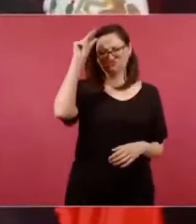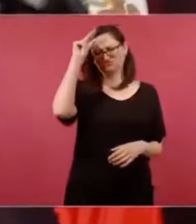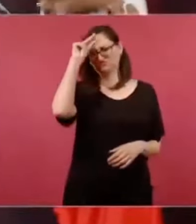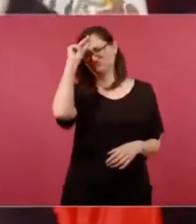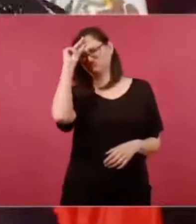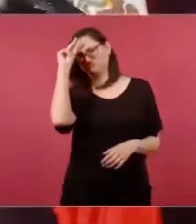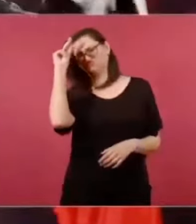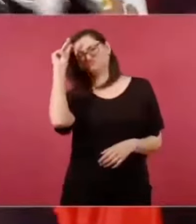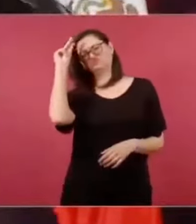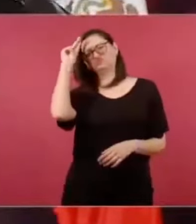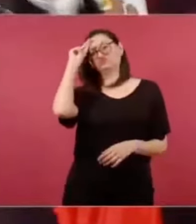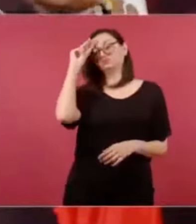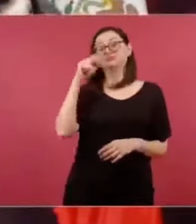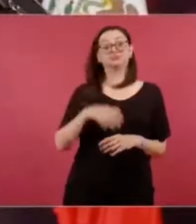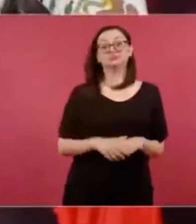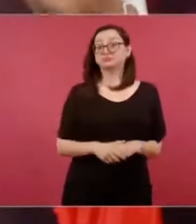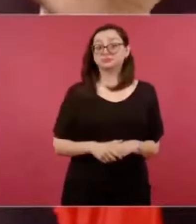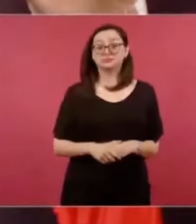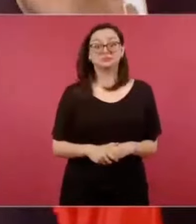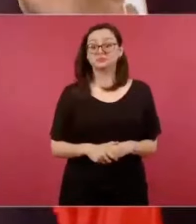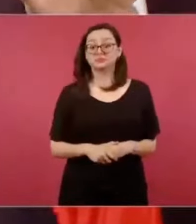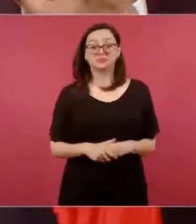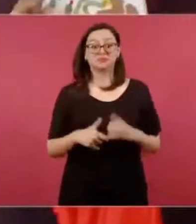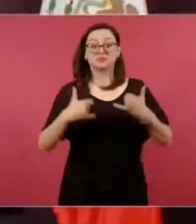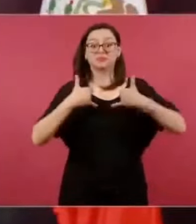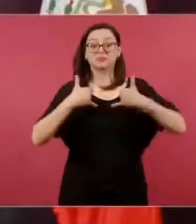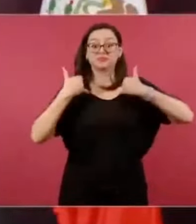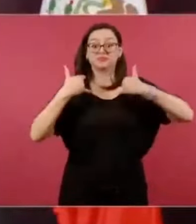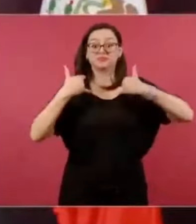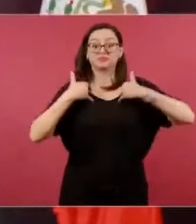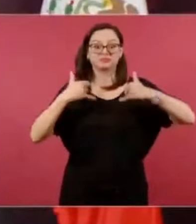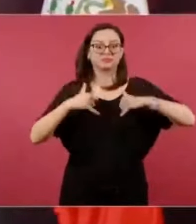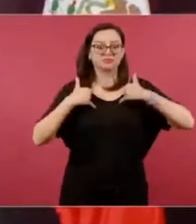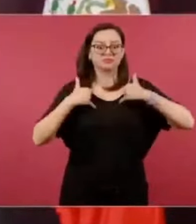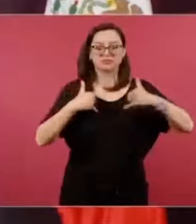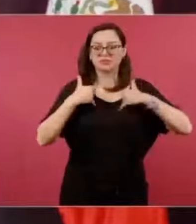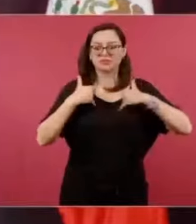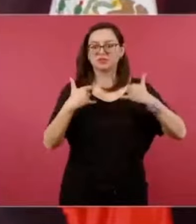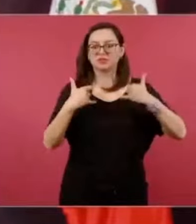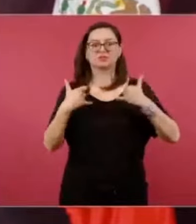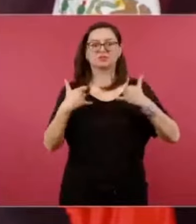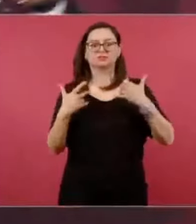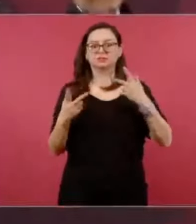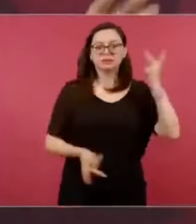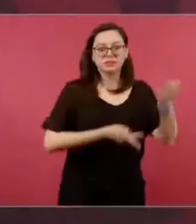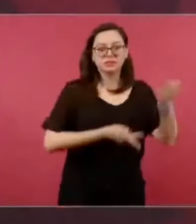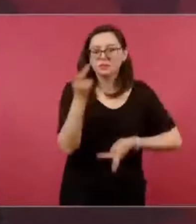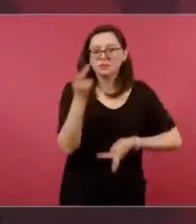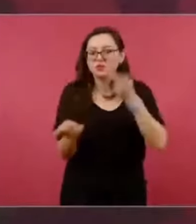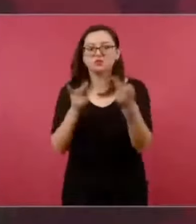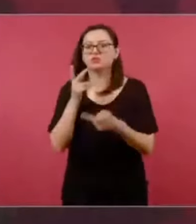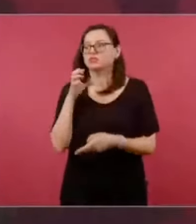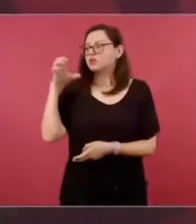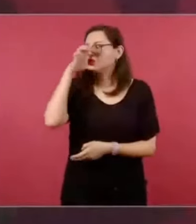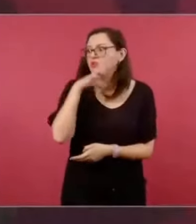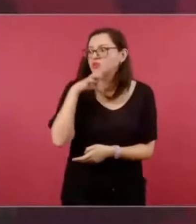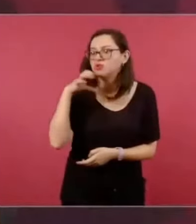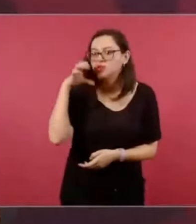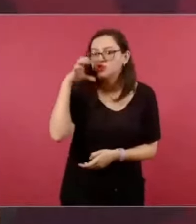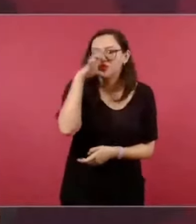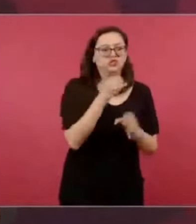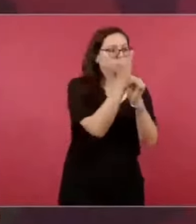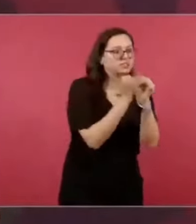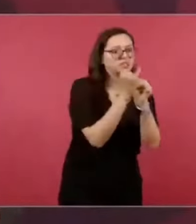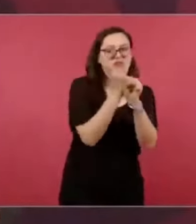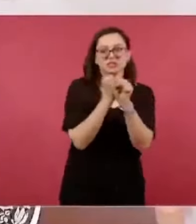Esos preguntan y preguntan y preguntan y preguntan, ¿no? De todo. Están